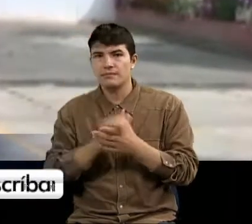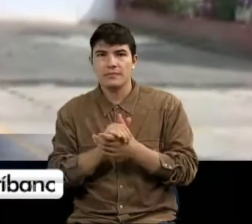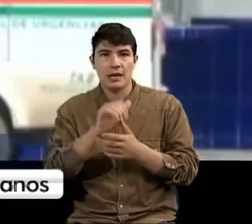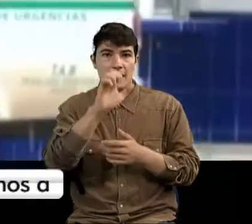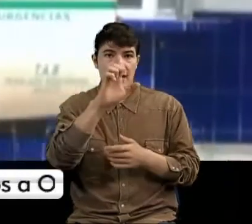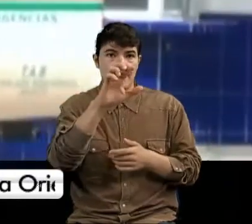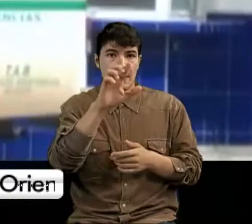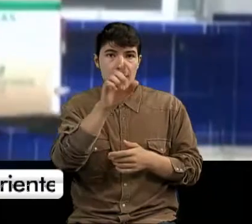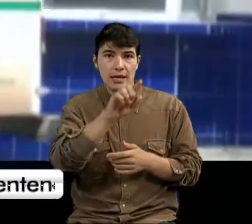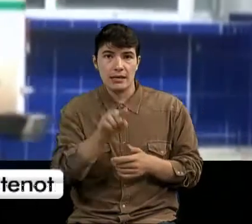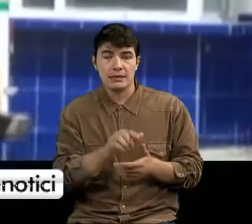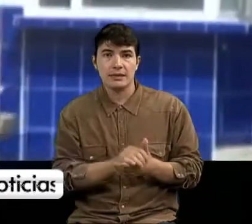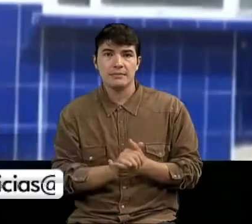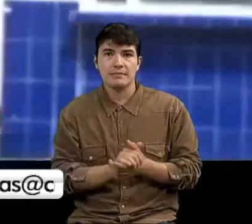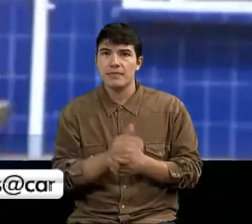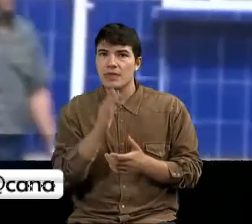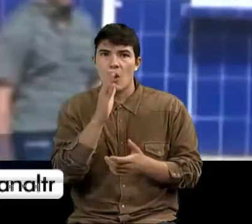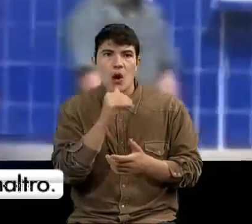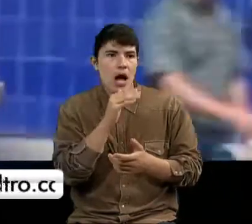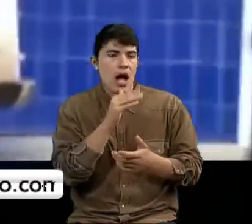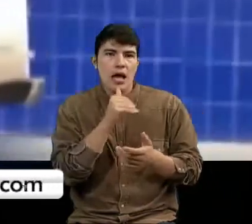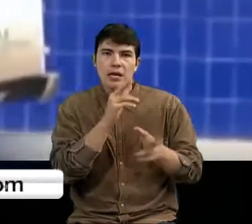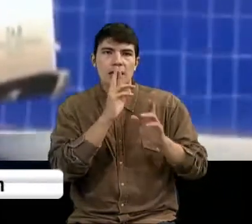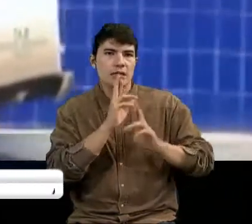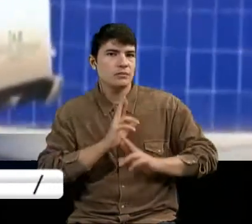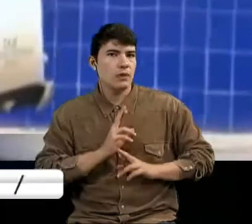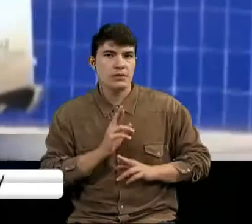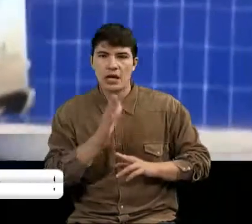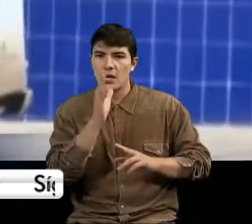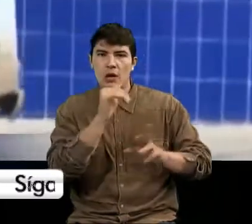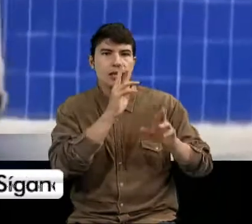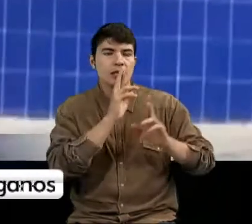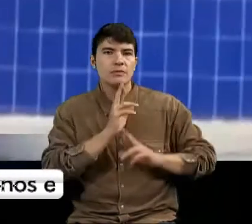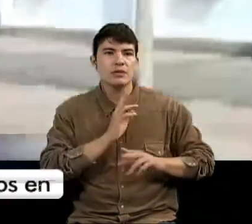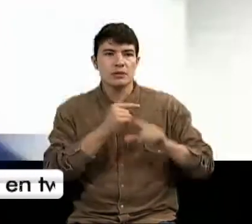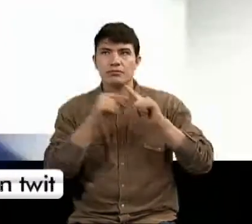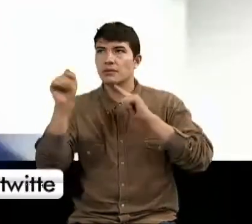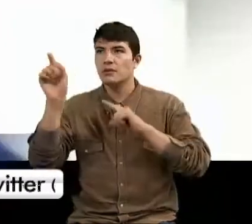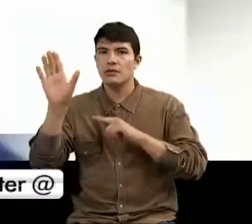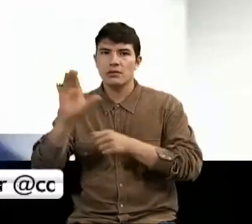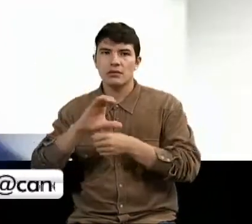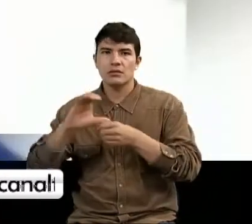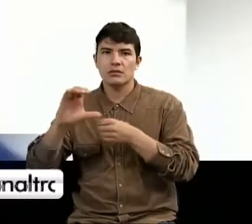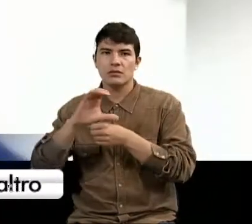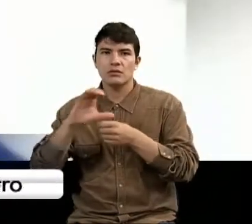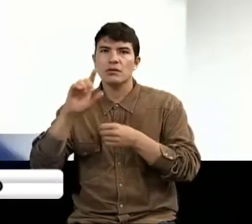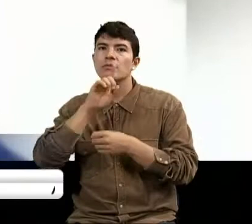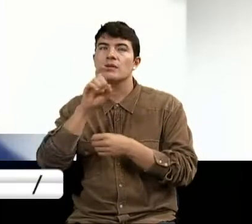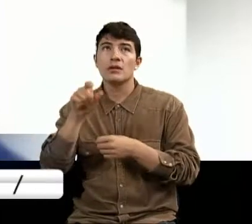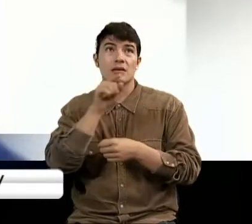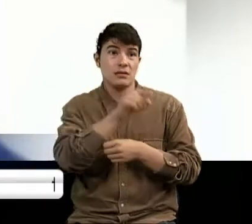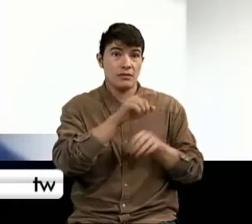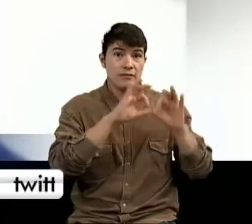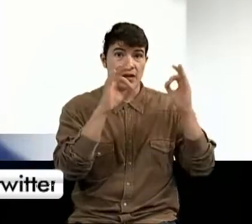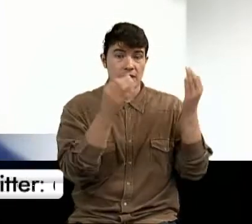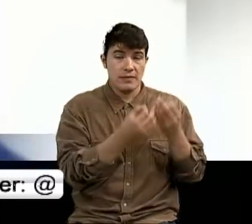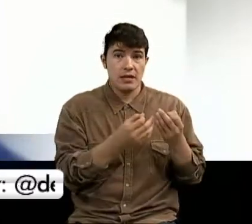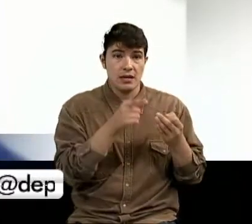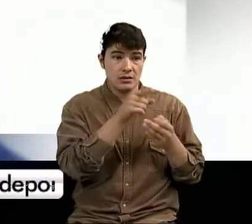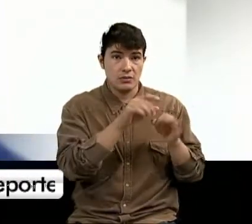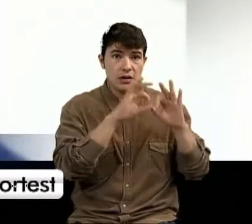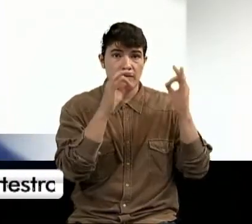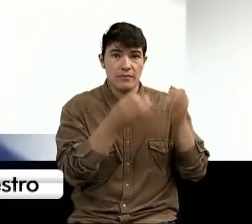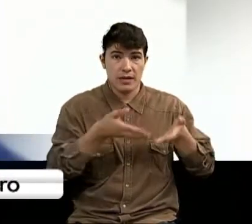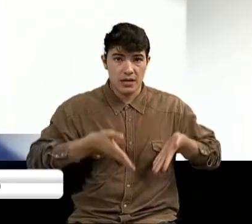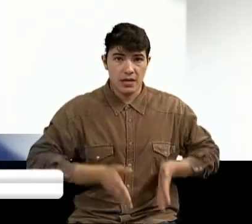ep s nueva respuesta d de la remisión los familiares de luis enrique ríos león natural